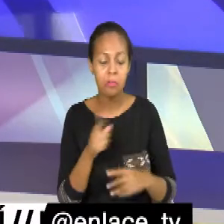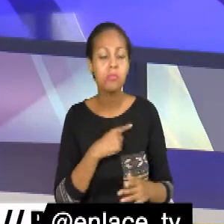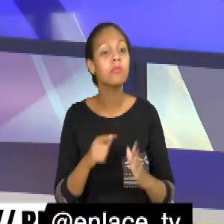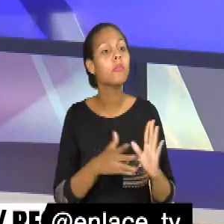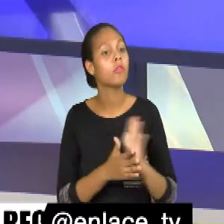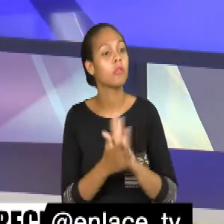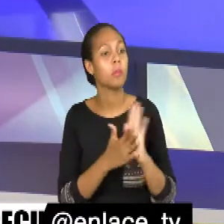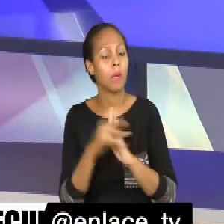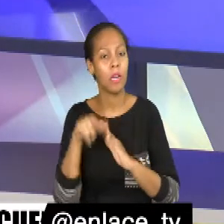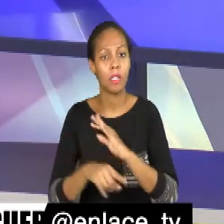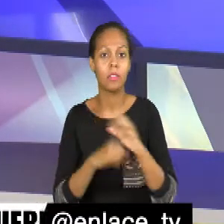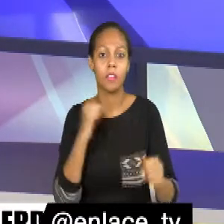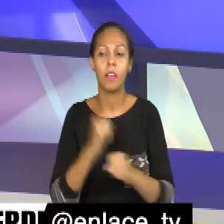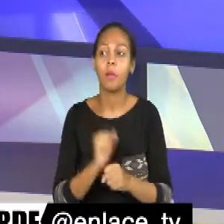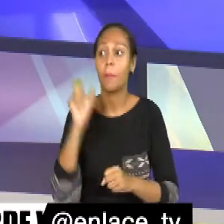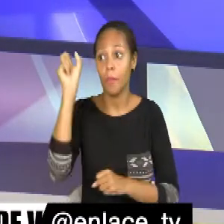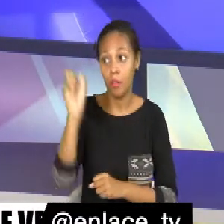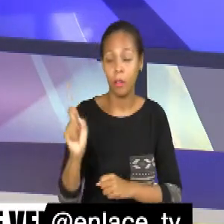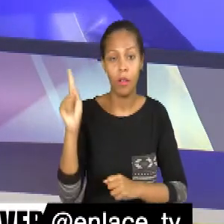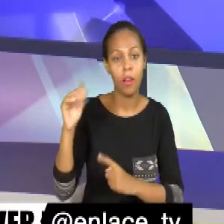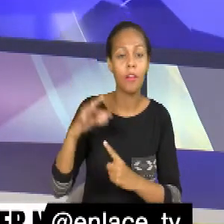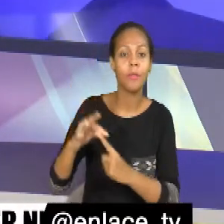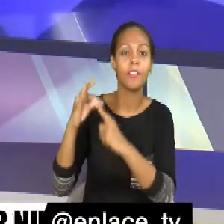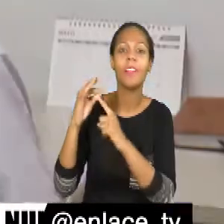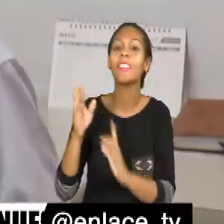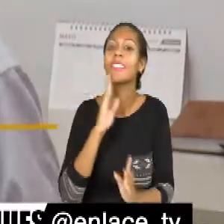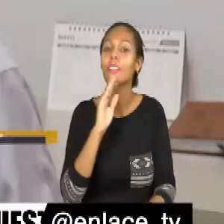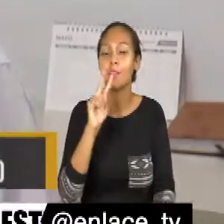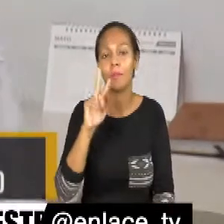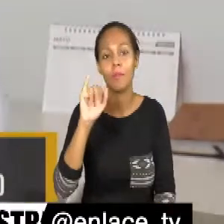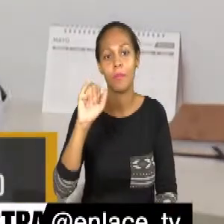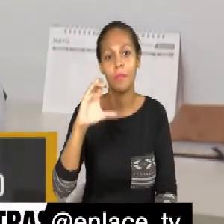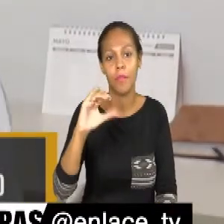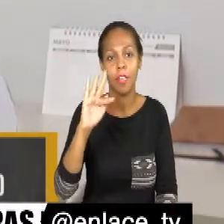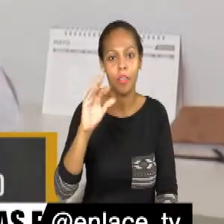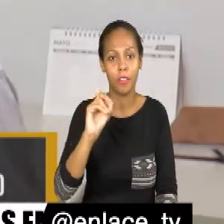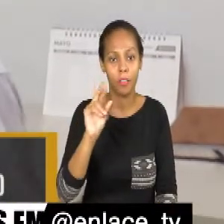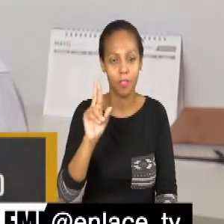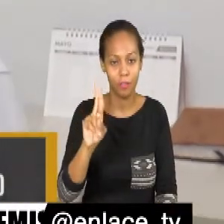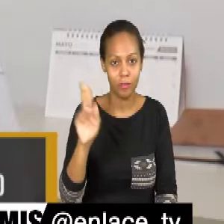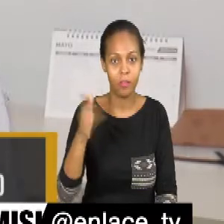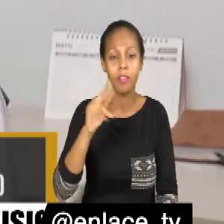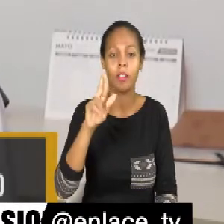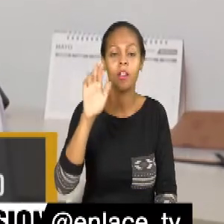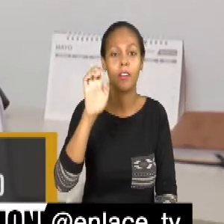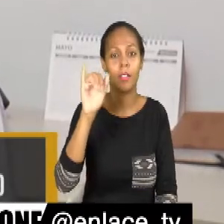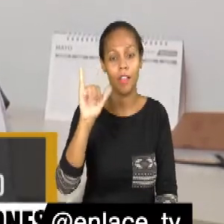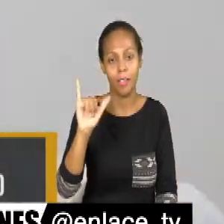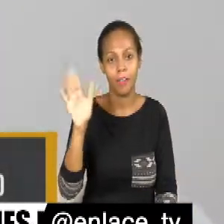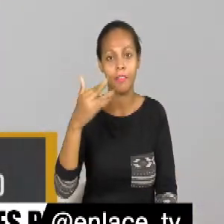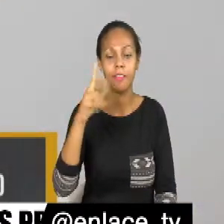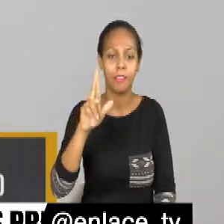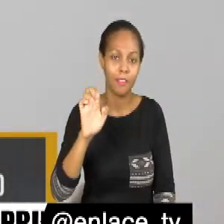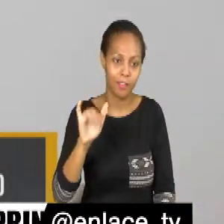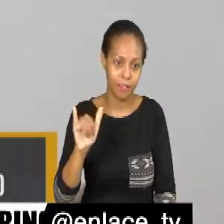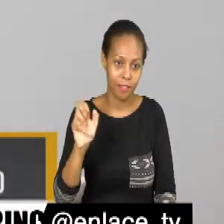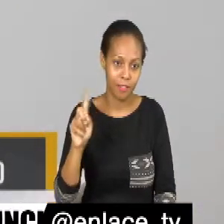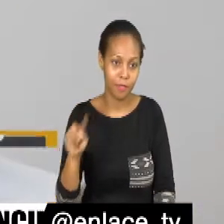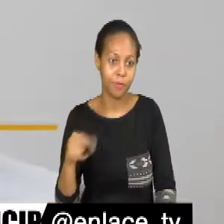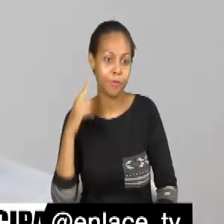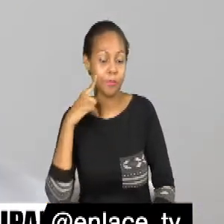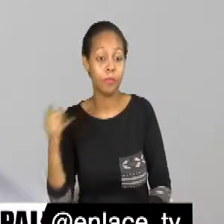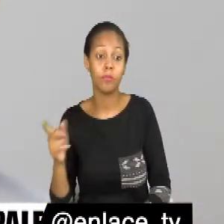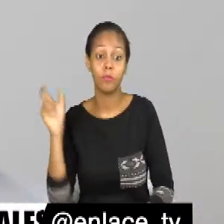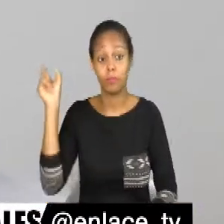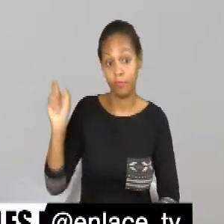será en homenaje al artista Víctor Rey Reyes. Las directivas de la Fundación Festival Vallenato del Magdalena Medio, a través de su presidente Gregorio